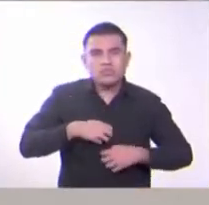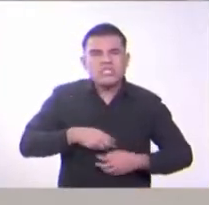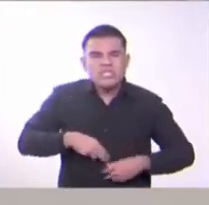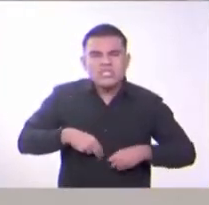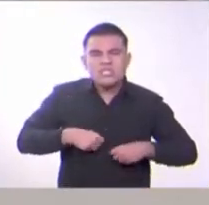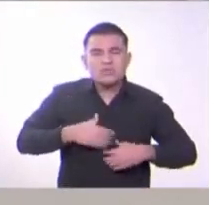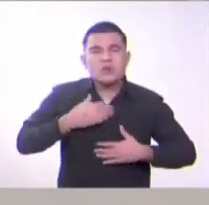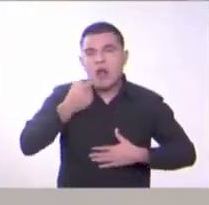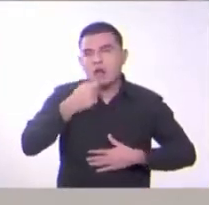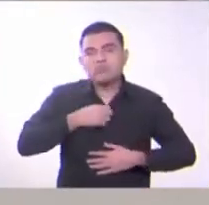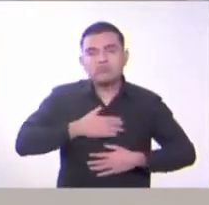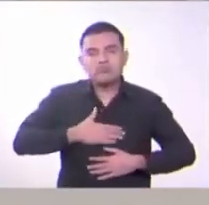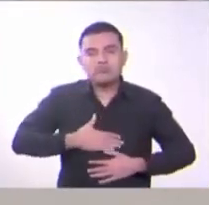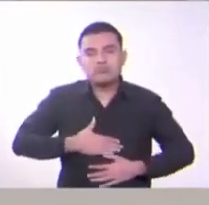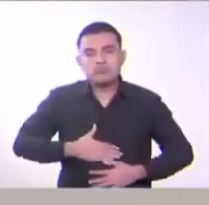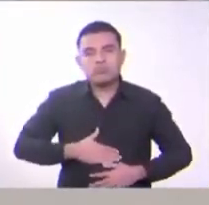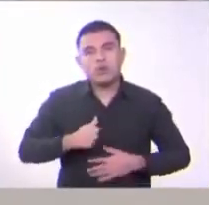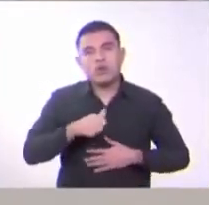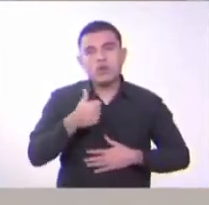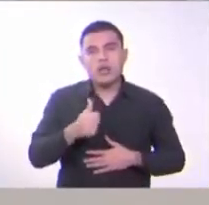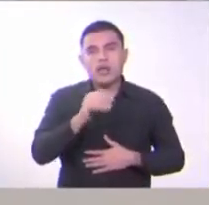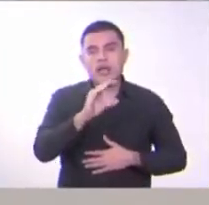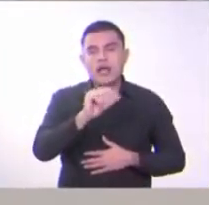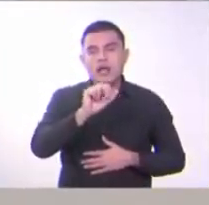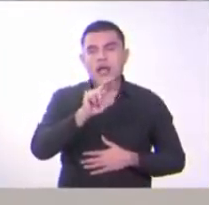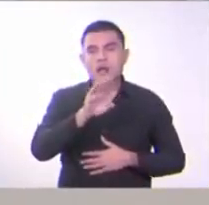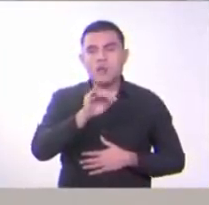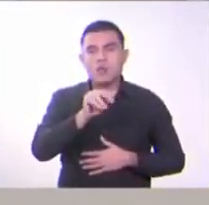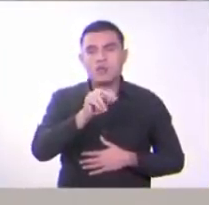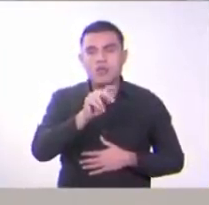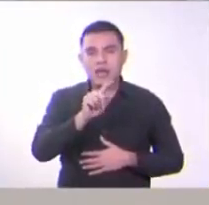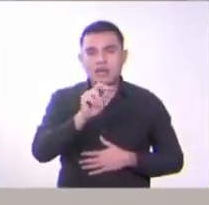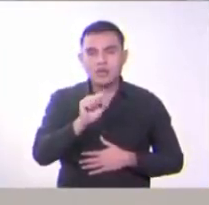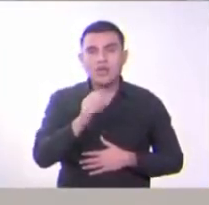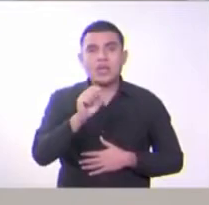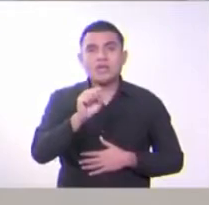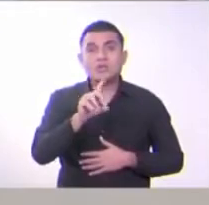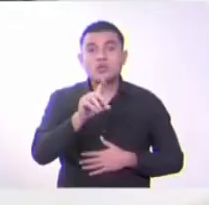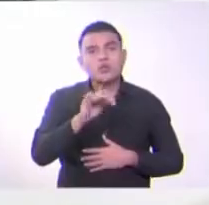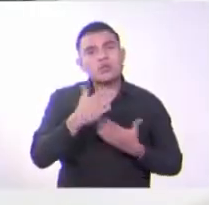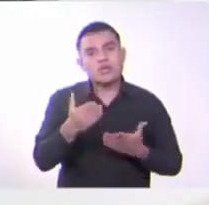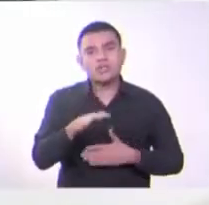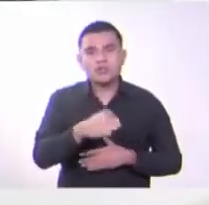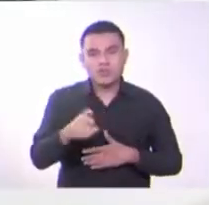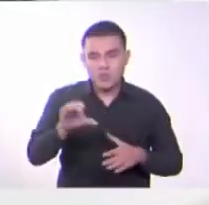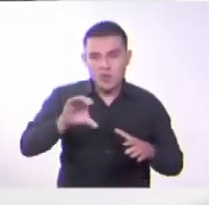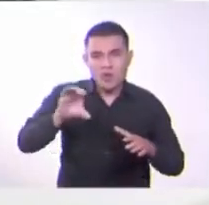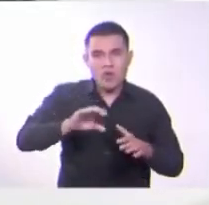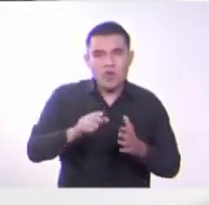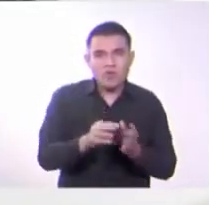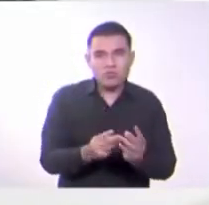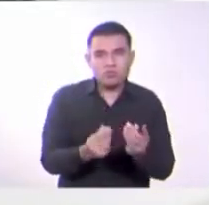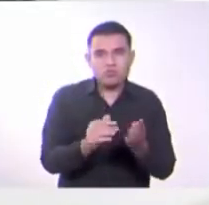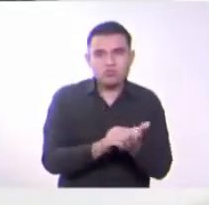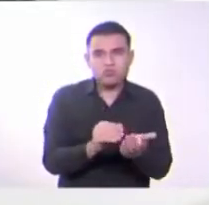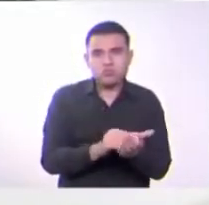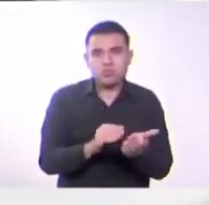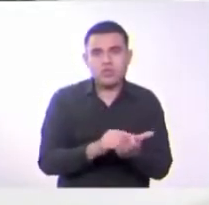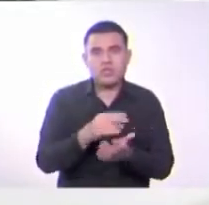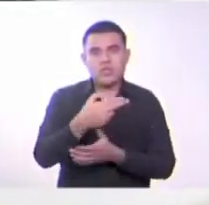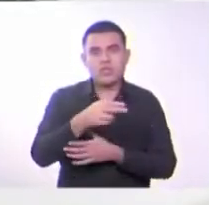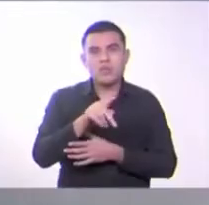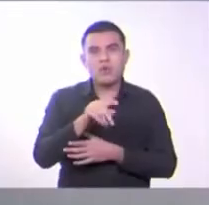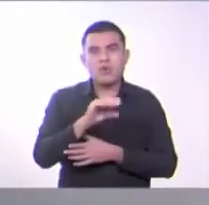de uso común son el carbonato de sodio, que se utiliza como detergente, el hipoclorito de sodio o